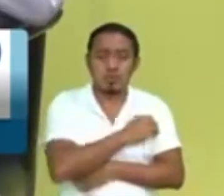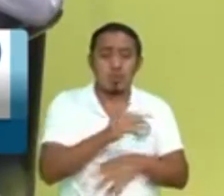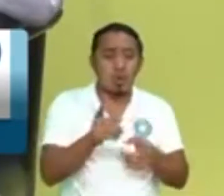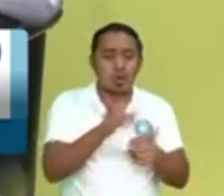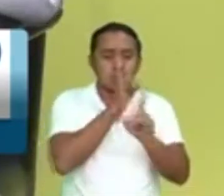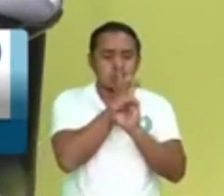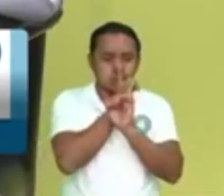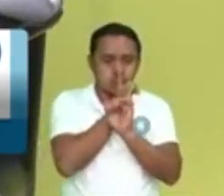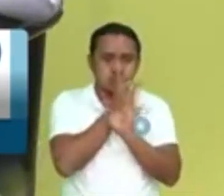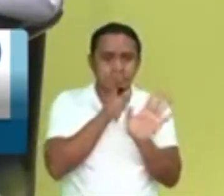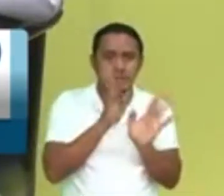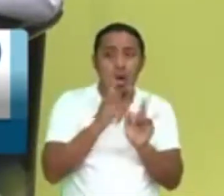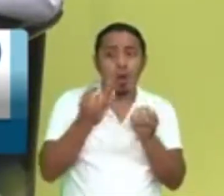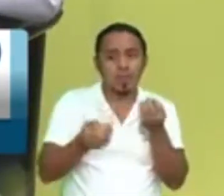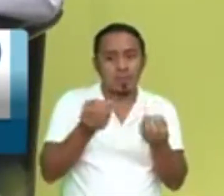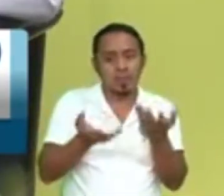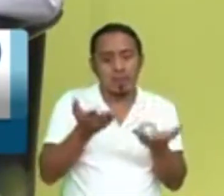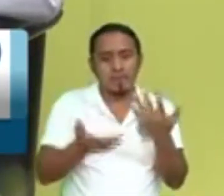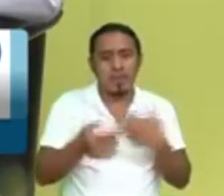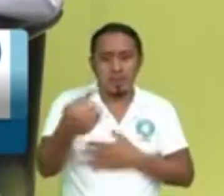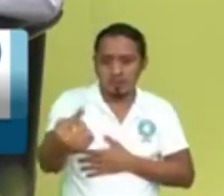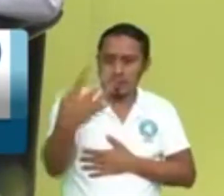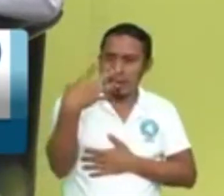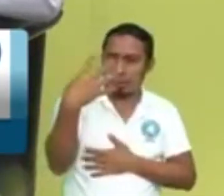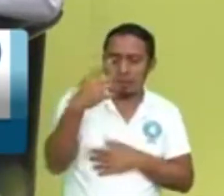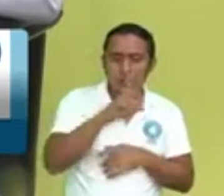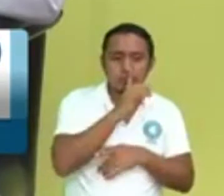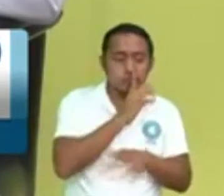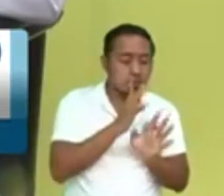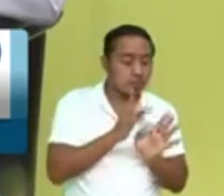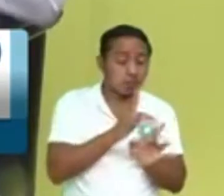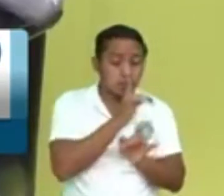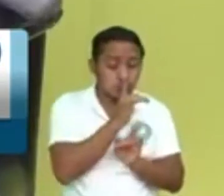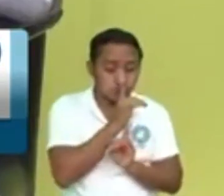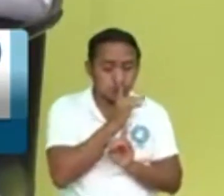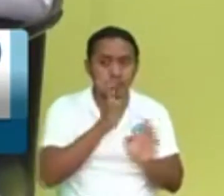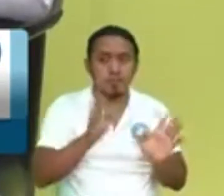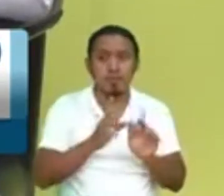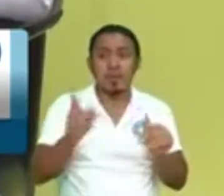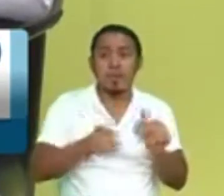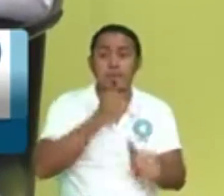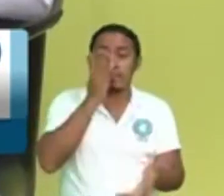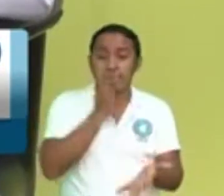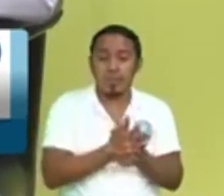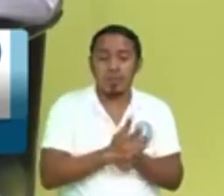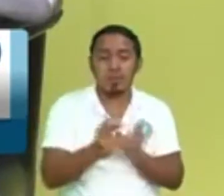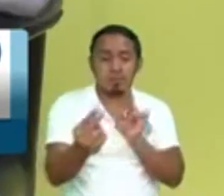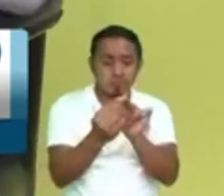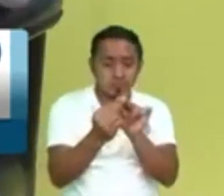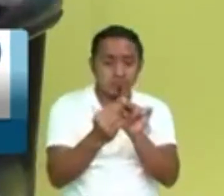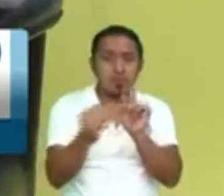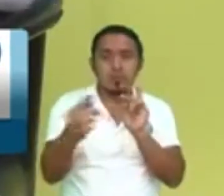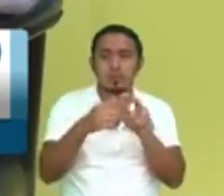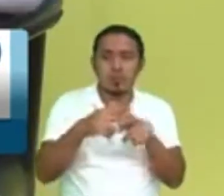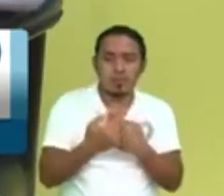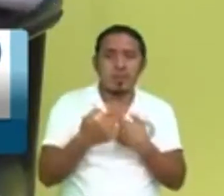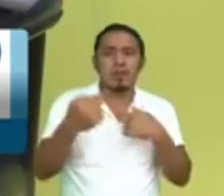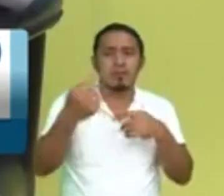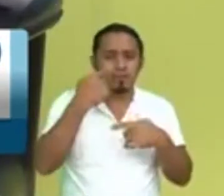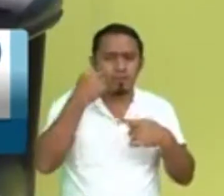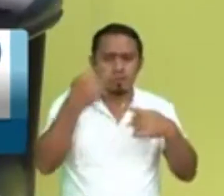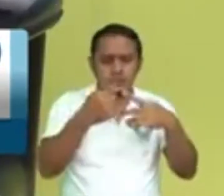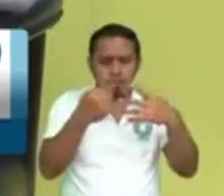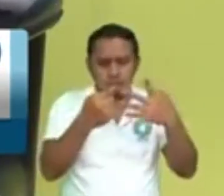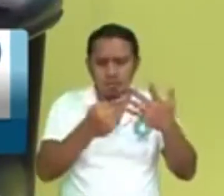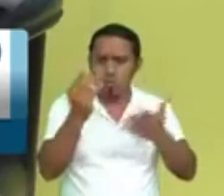dicen, un regaño que van a recibir. correcto. ¿Cómo va a estar tomando o Sí, fumando? así es. No te lo dicen en el primer contacto, sino ya cuando ya empezás a ver